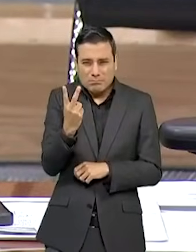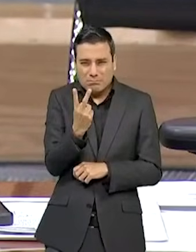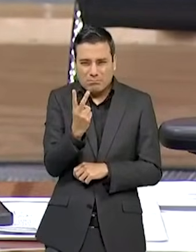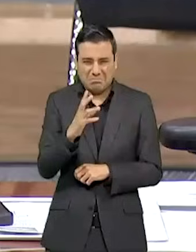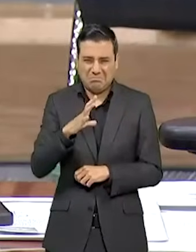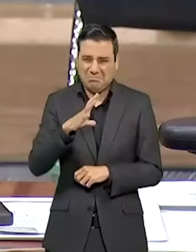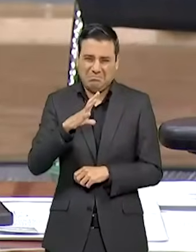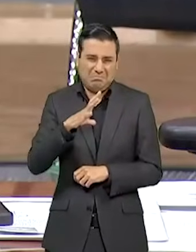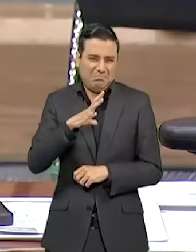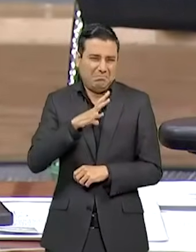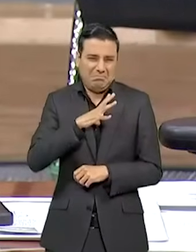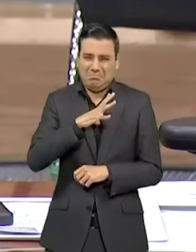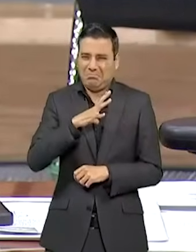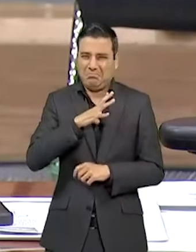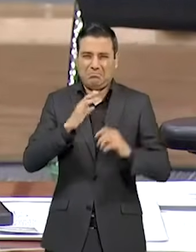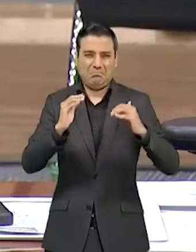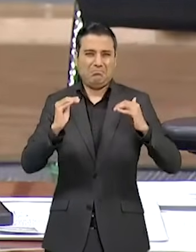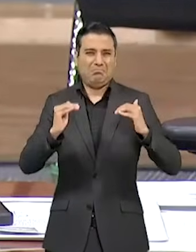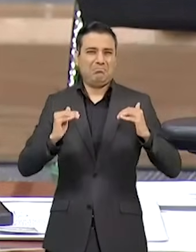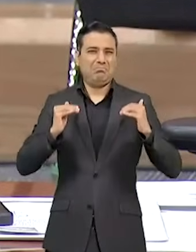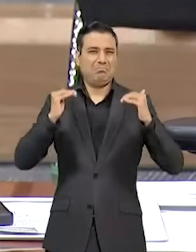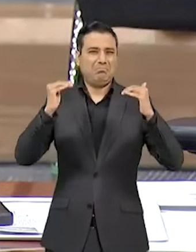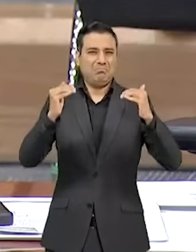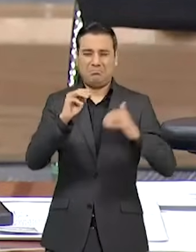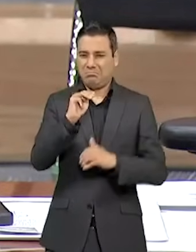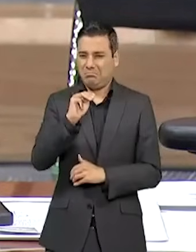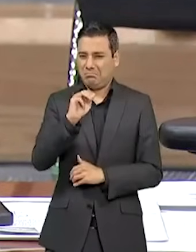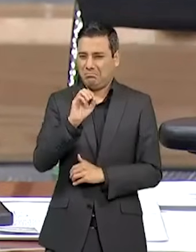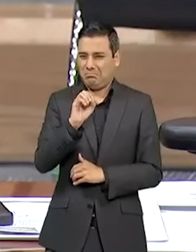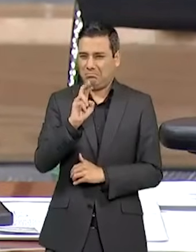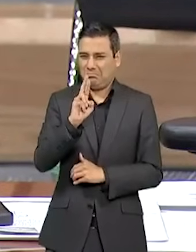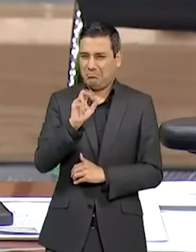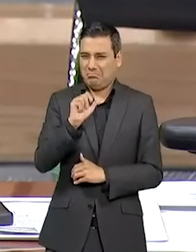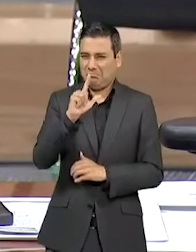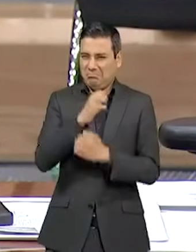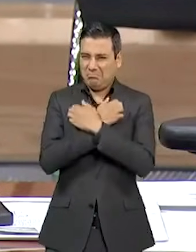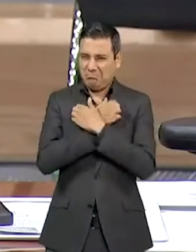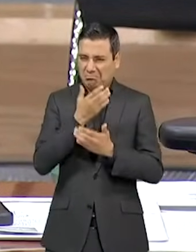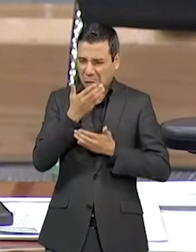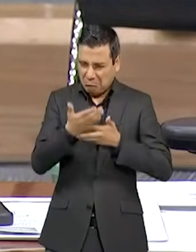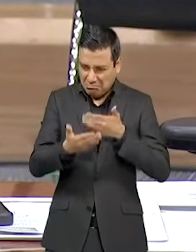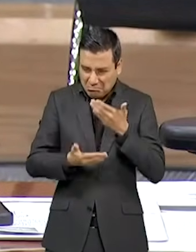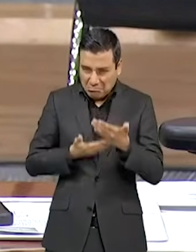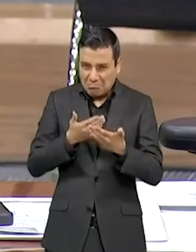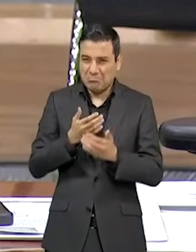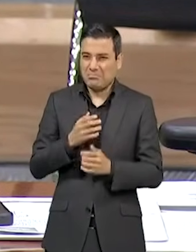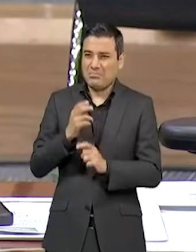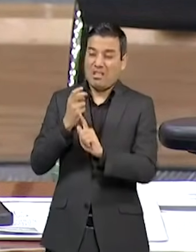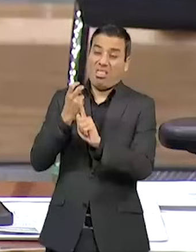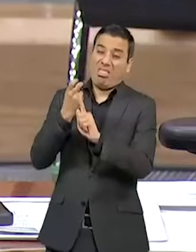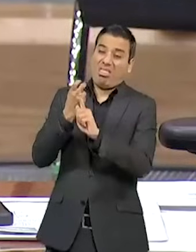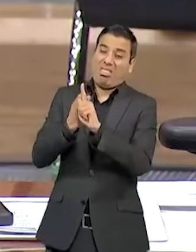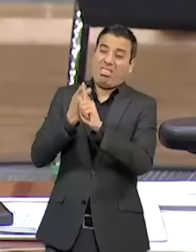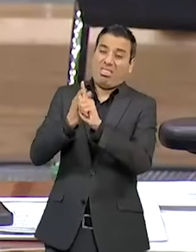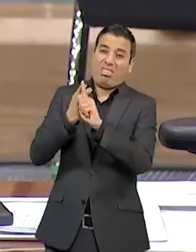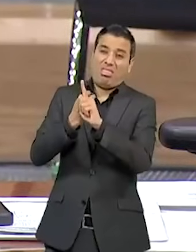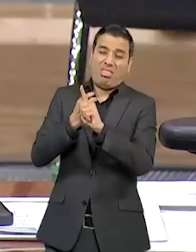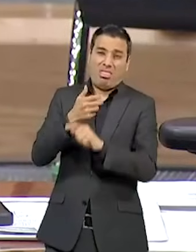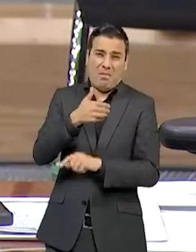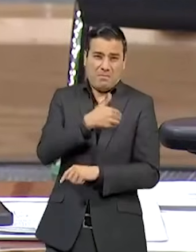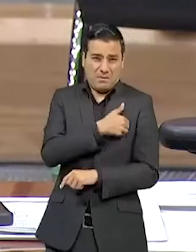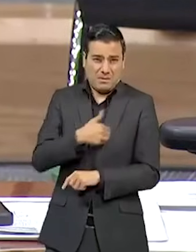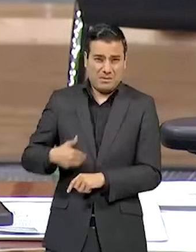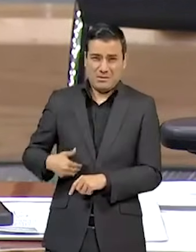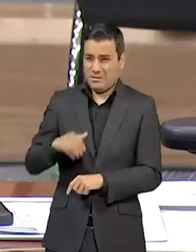moral para cuestionar al presidente más demócrata de los últimos tiempos, como lo ha